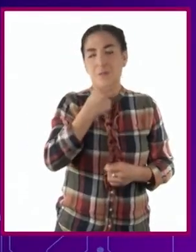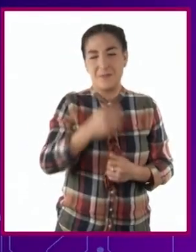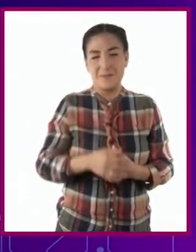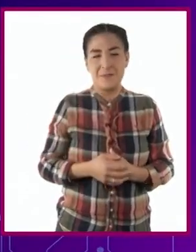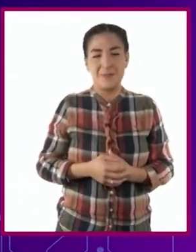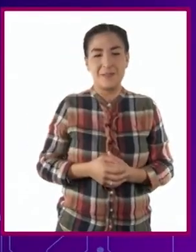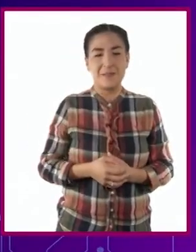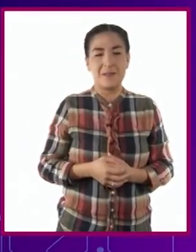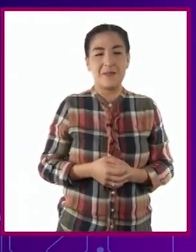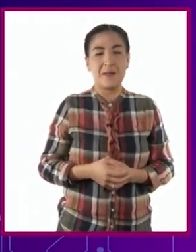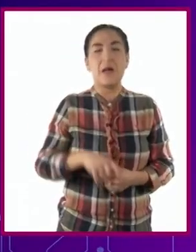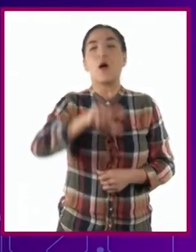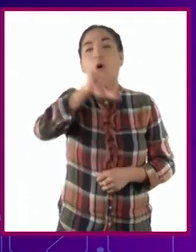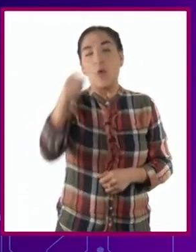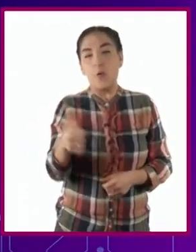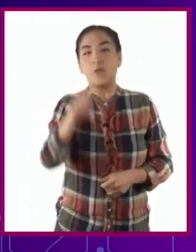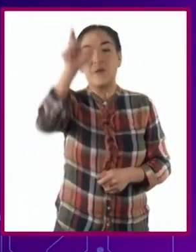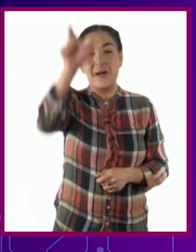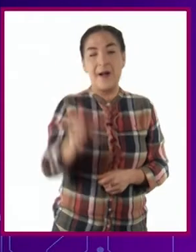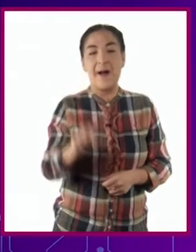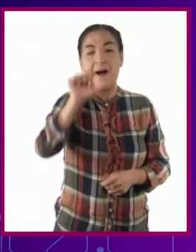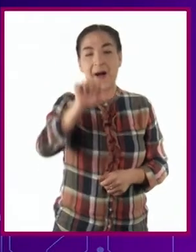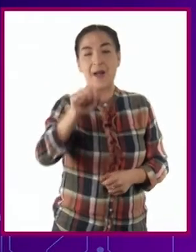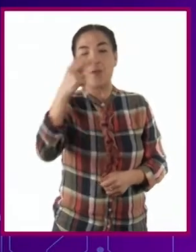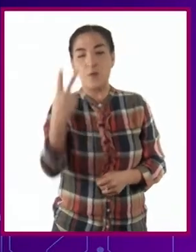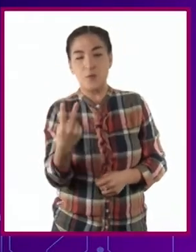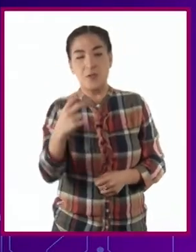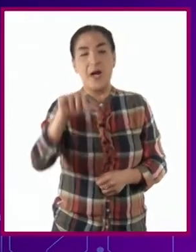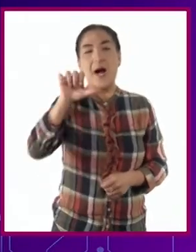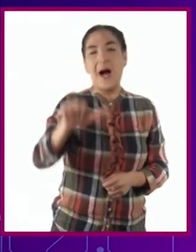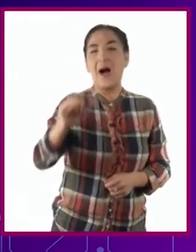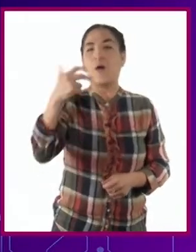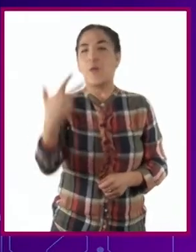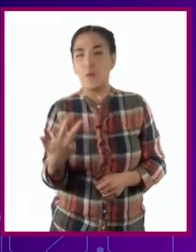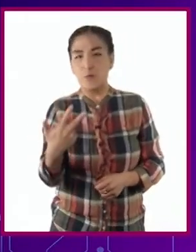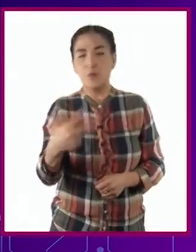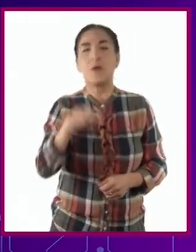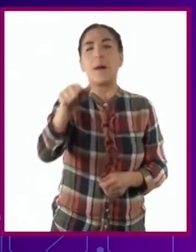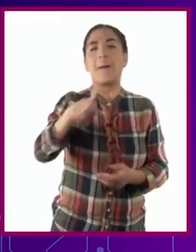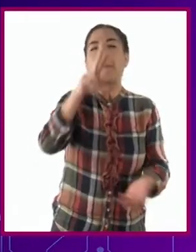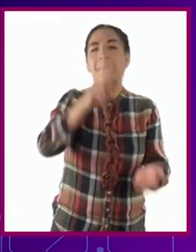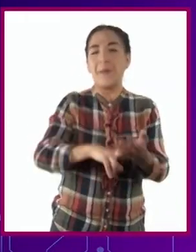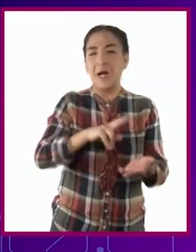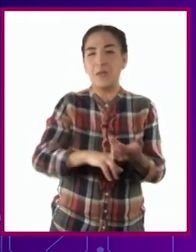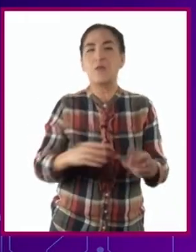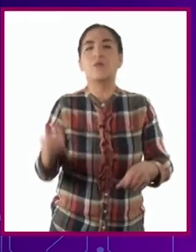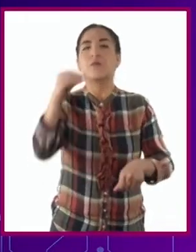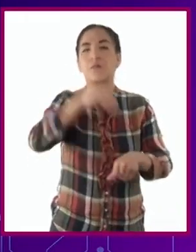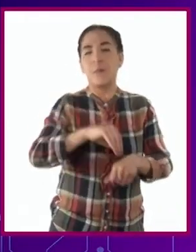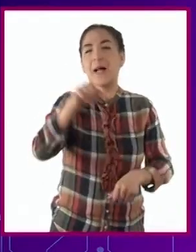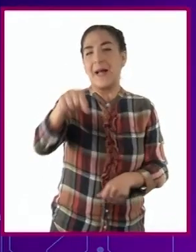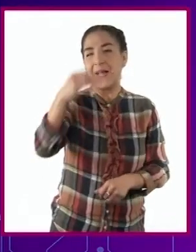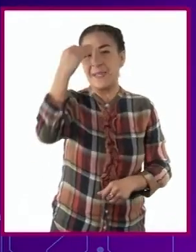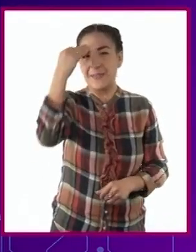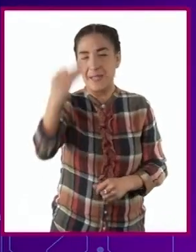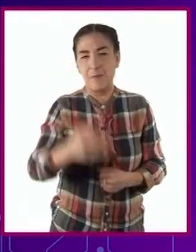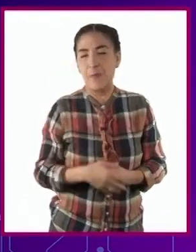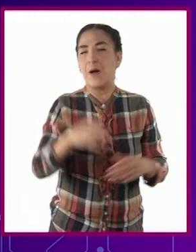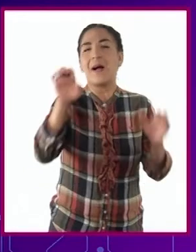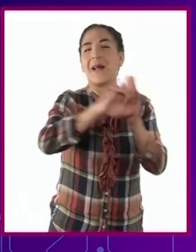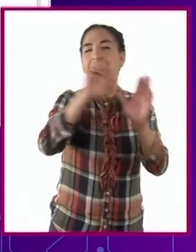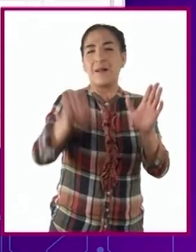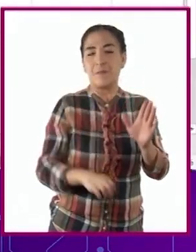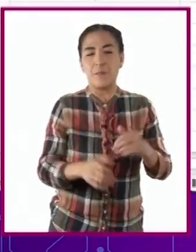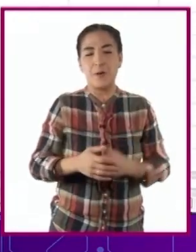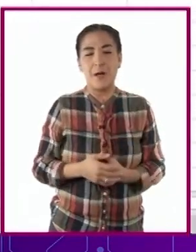Luego, de la celda A2 a la celda A8, anotamos los valores correspondientes al tiempo, es decir,